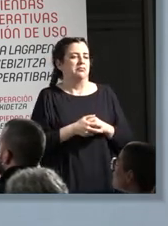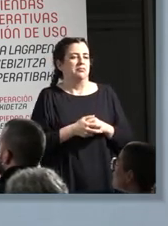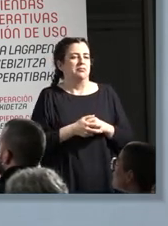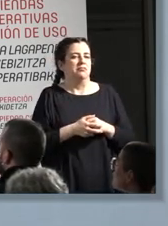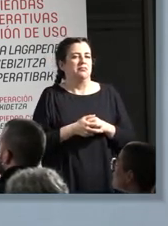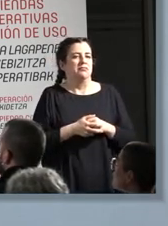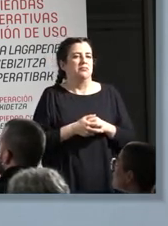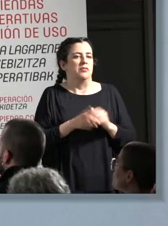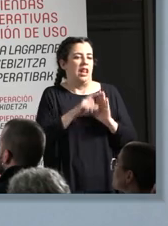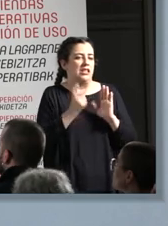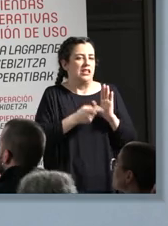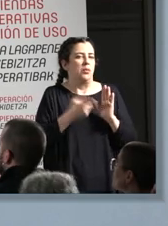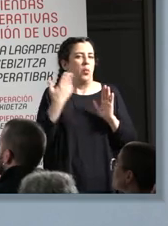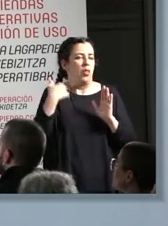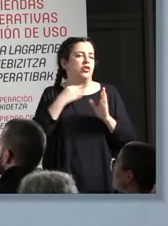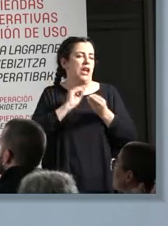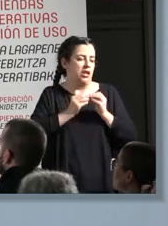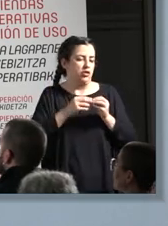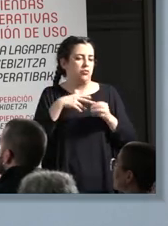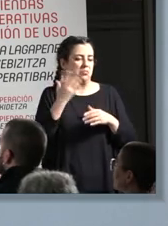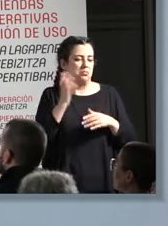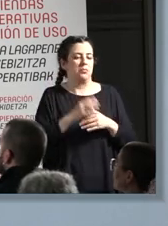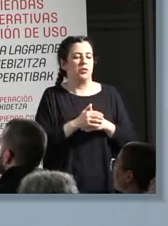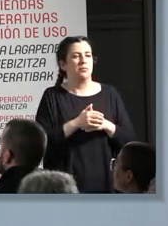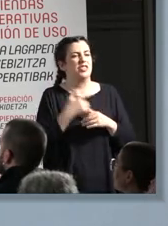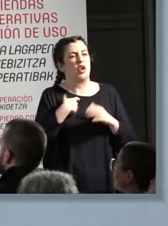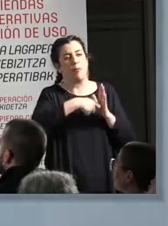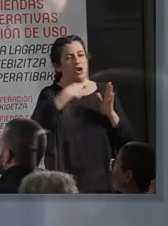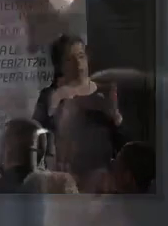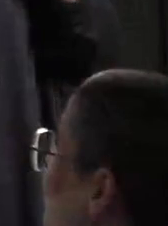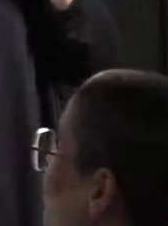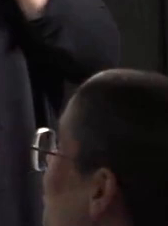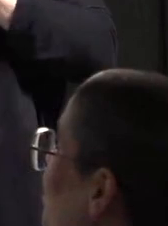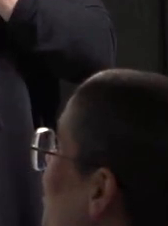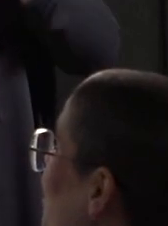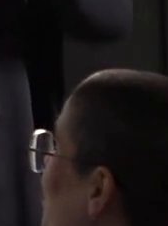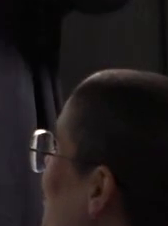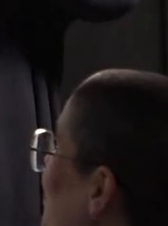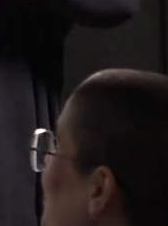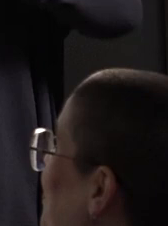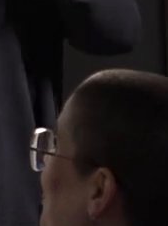en que se hizo. Bueno, en fin, me he enrollado demasiado y tengo que ir acabando.